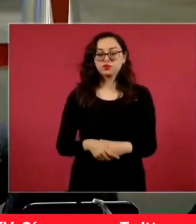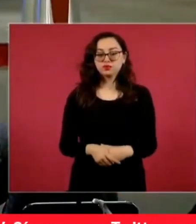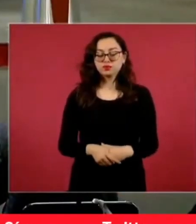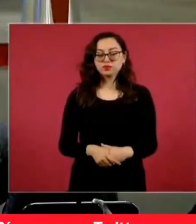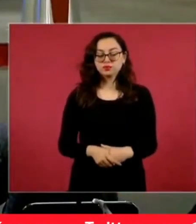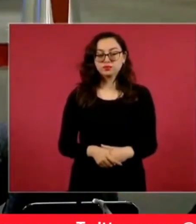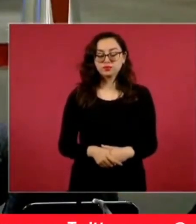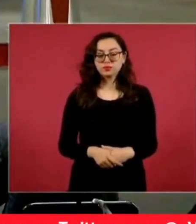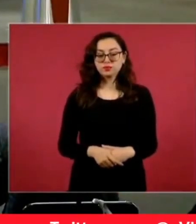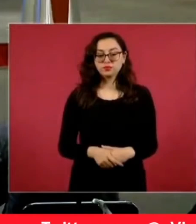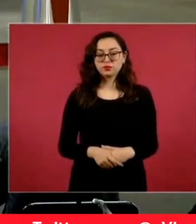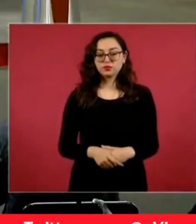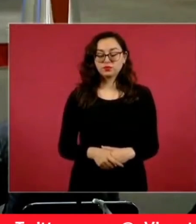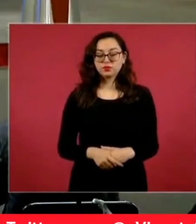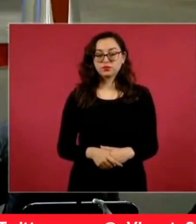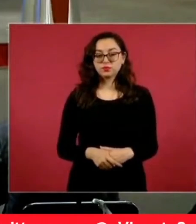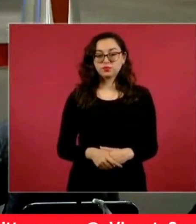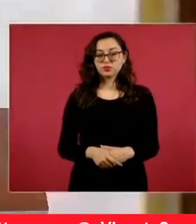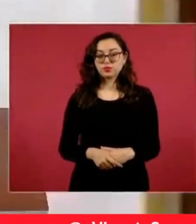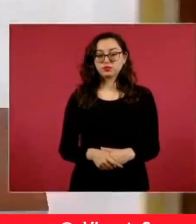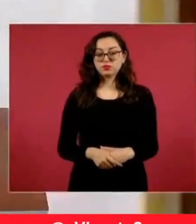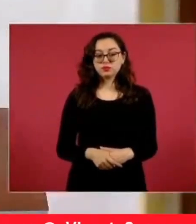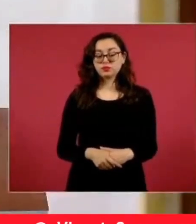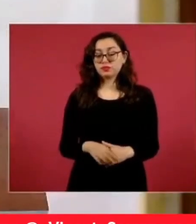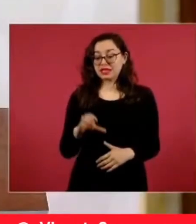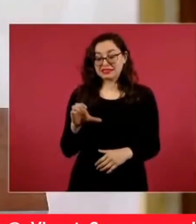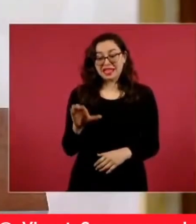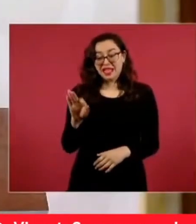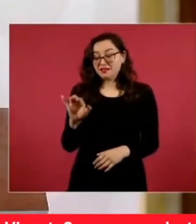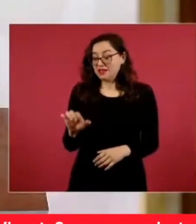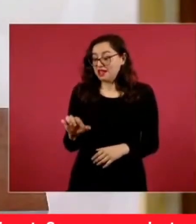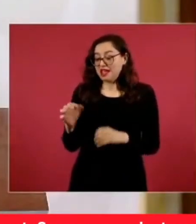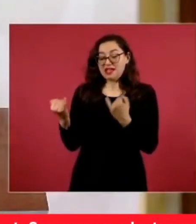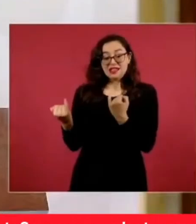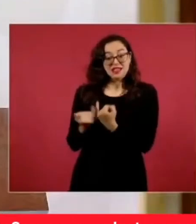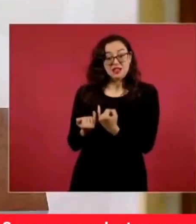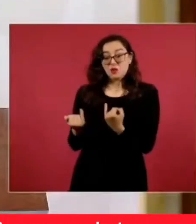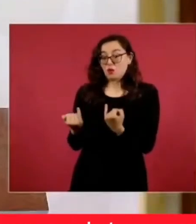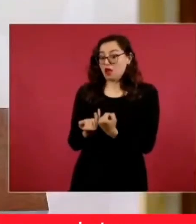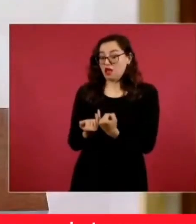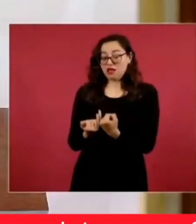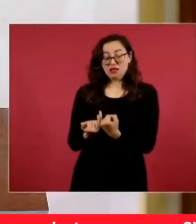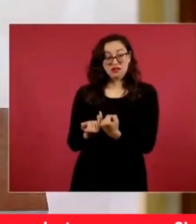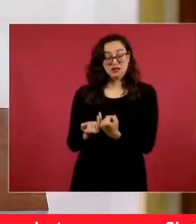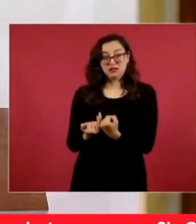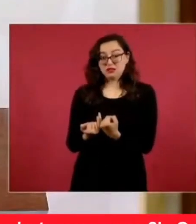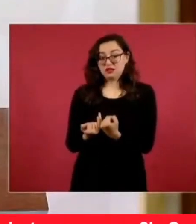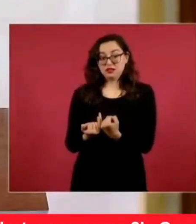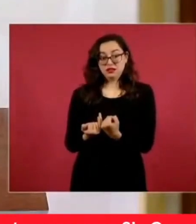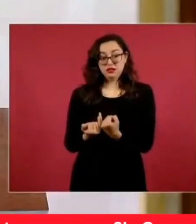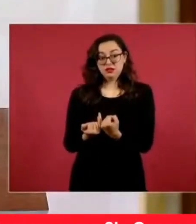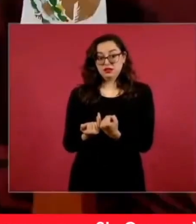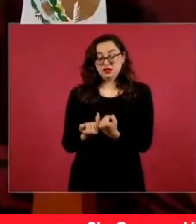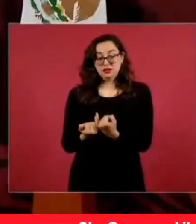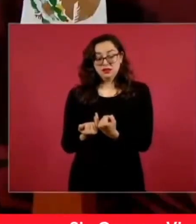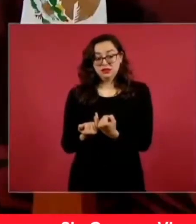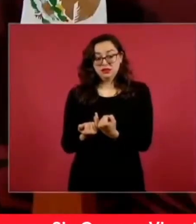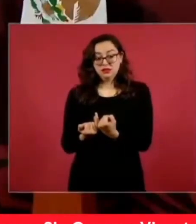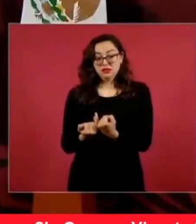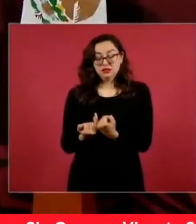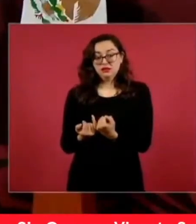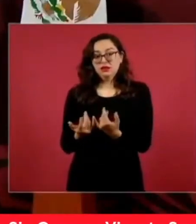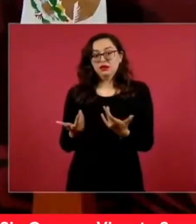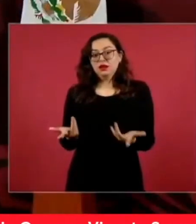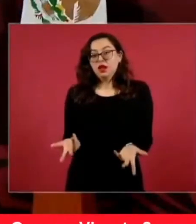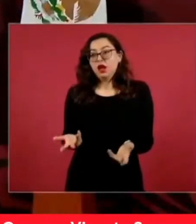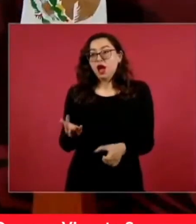El caso de la Comisión Federal de Electricidad es lo mismo. Sí, ahora tendríamos